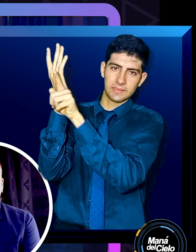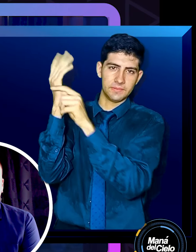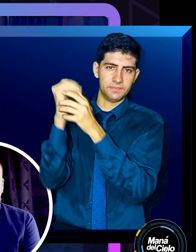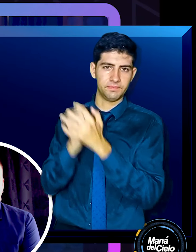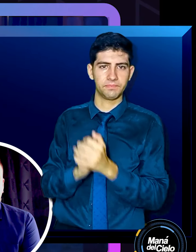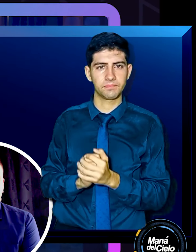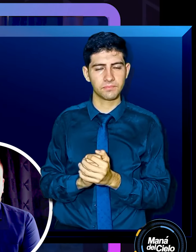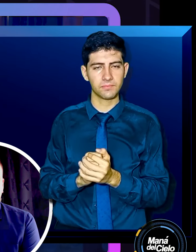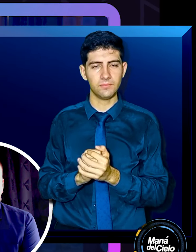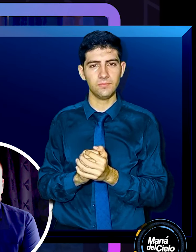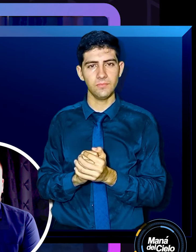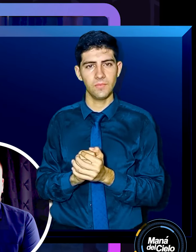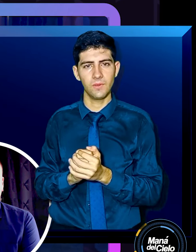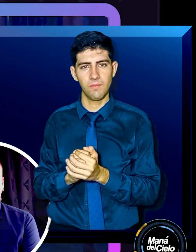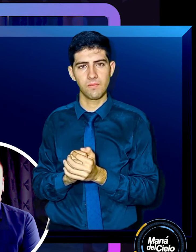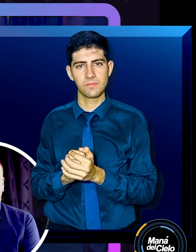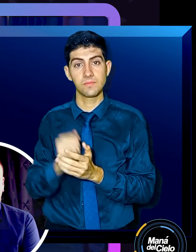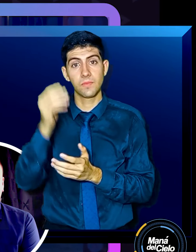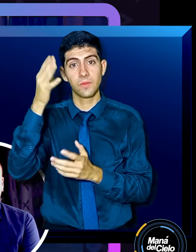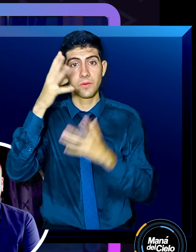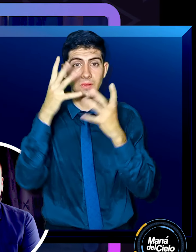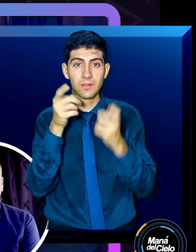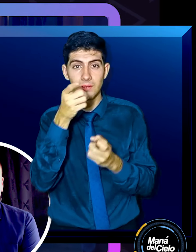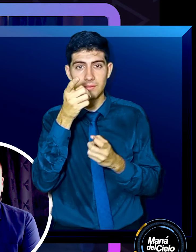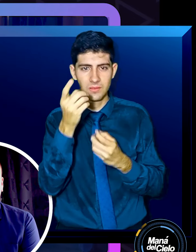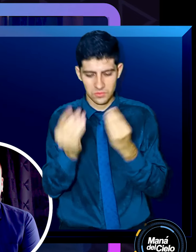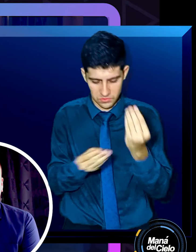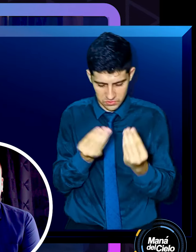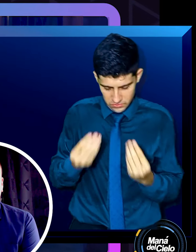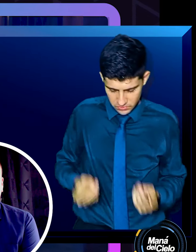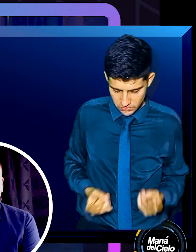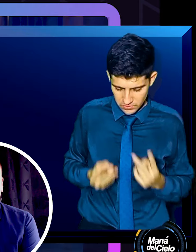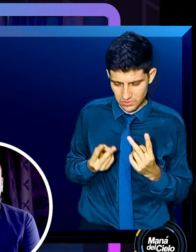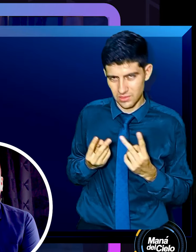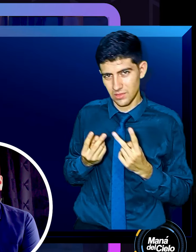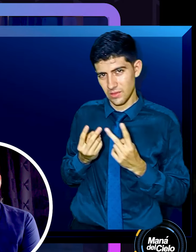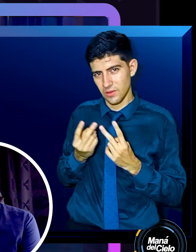Dios quiere hacer contigo algo especial.